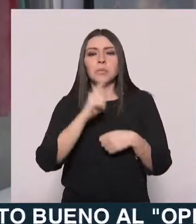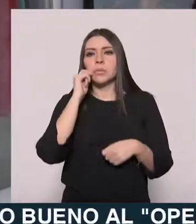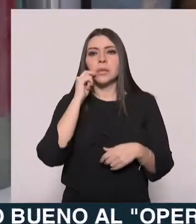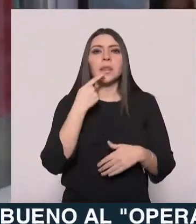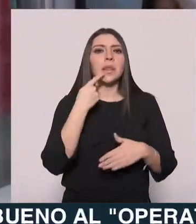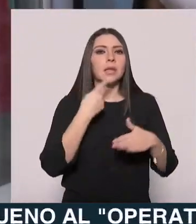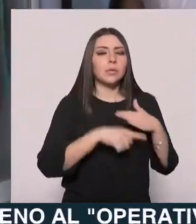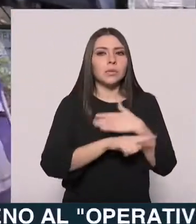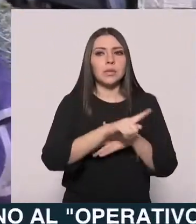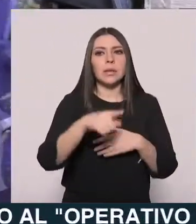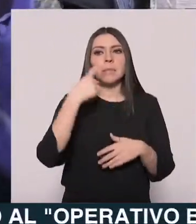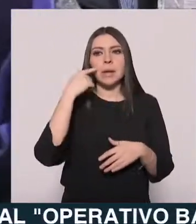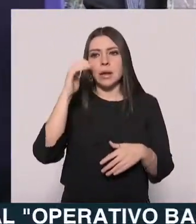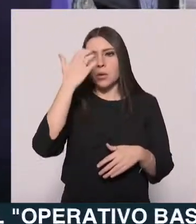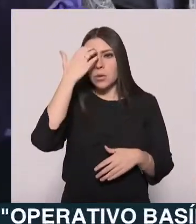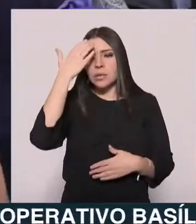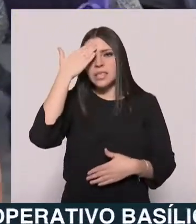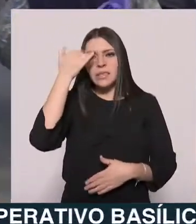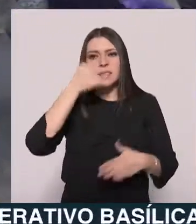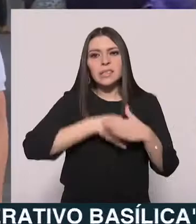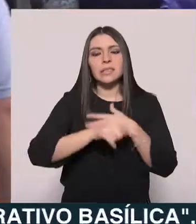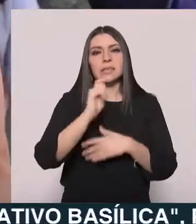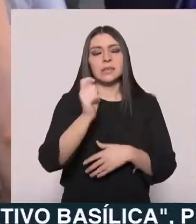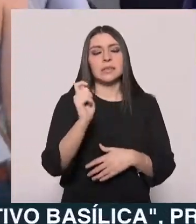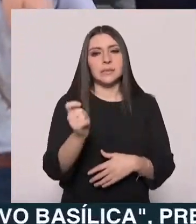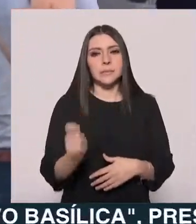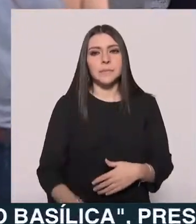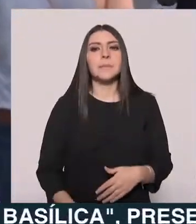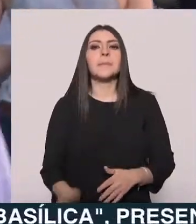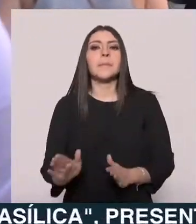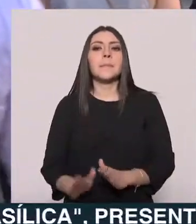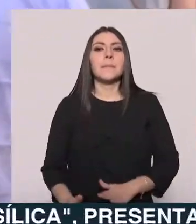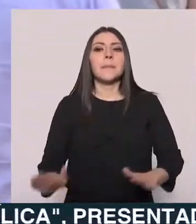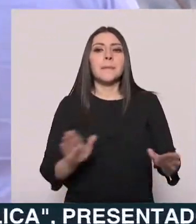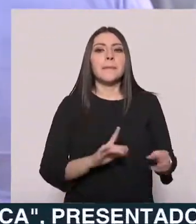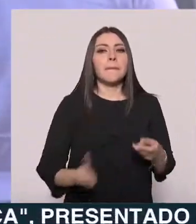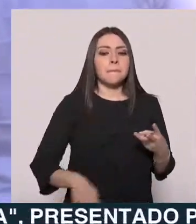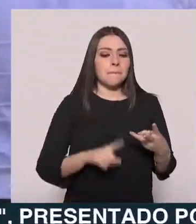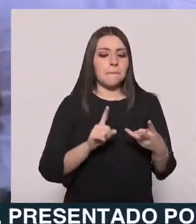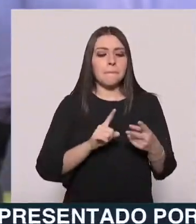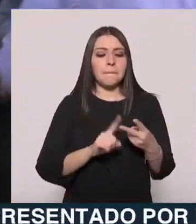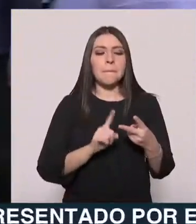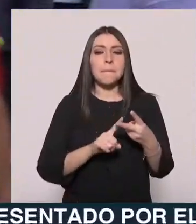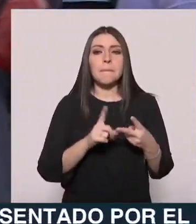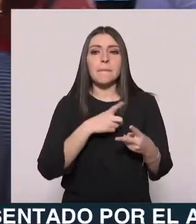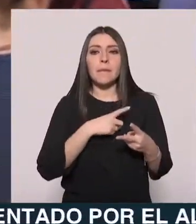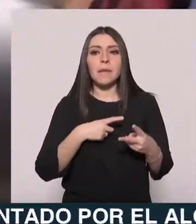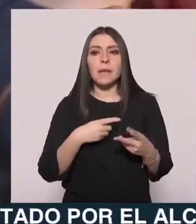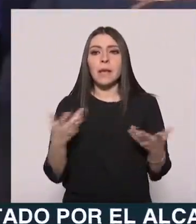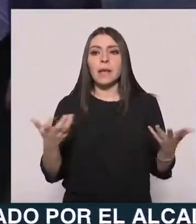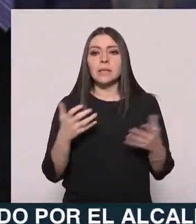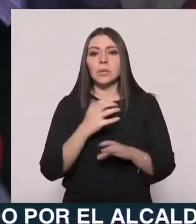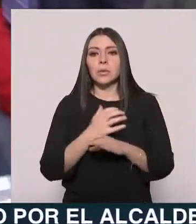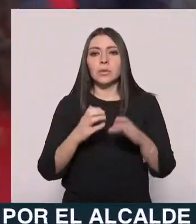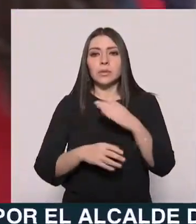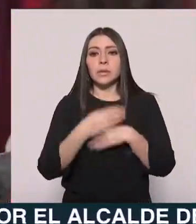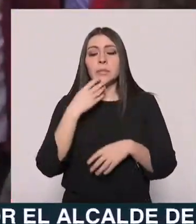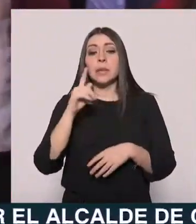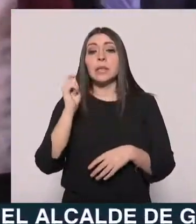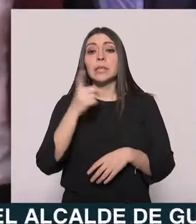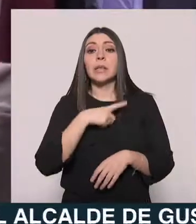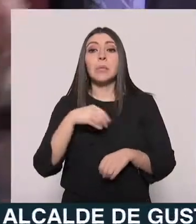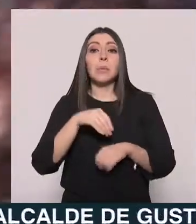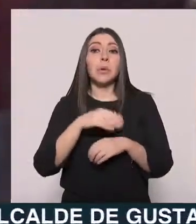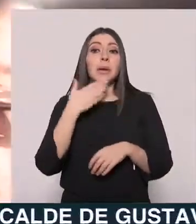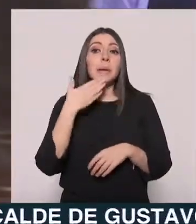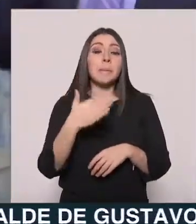hace saber, nos hace conocer el fenómeno. Y la otra es optar por hacer las cosas bien. Esto no significa portarse bien ni que